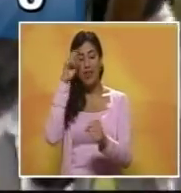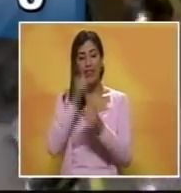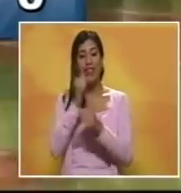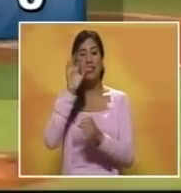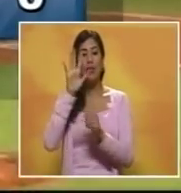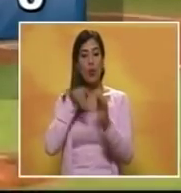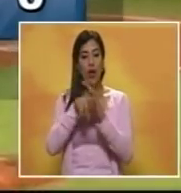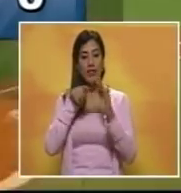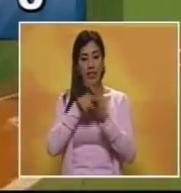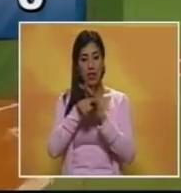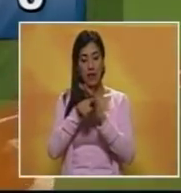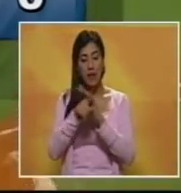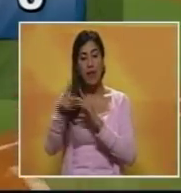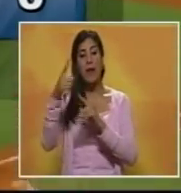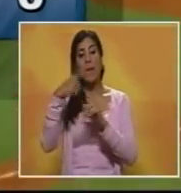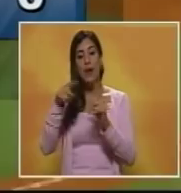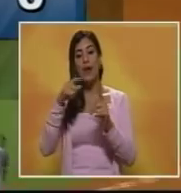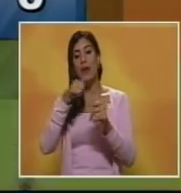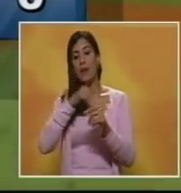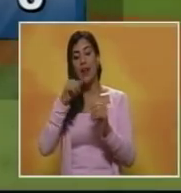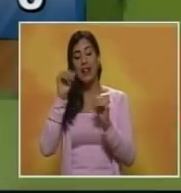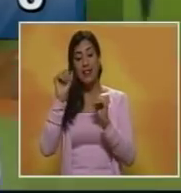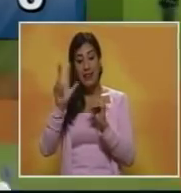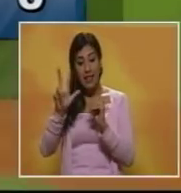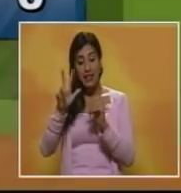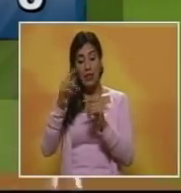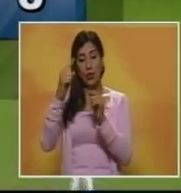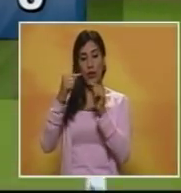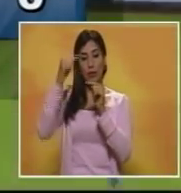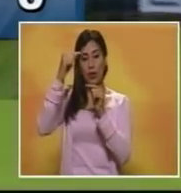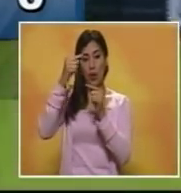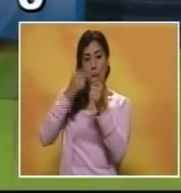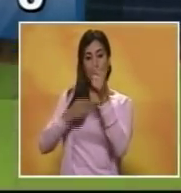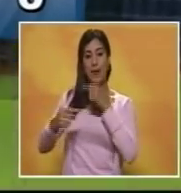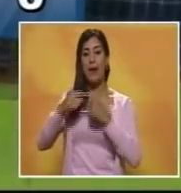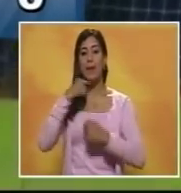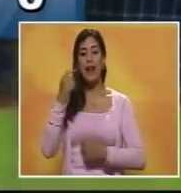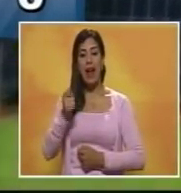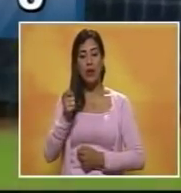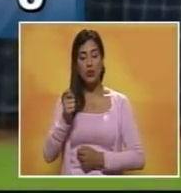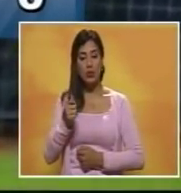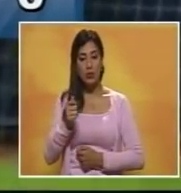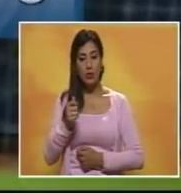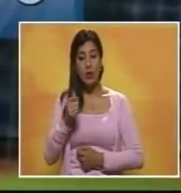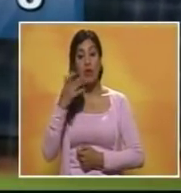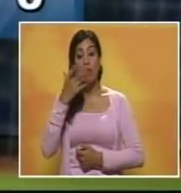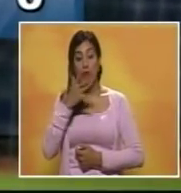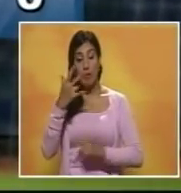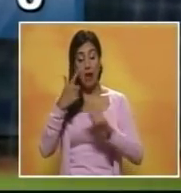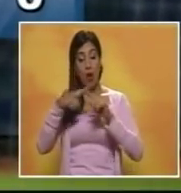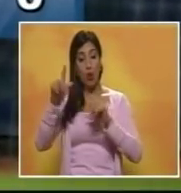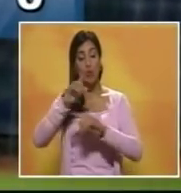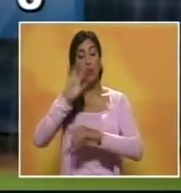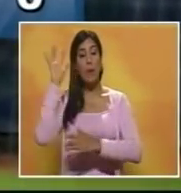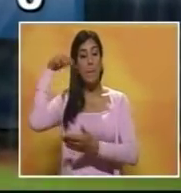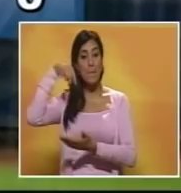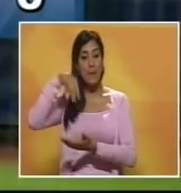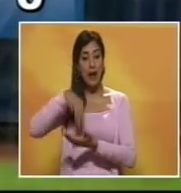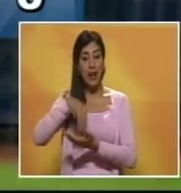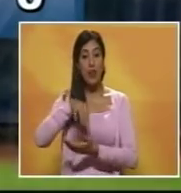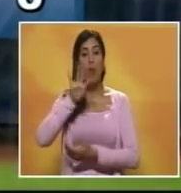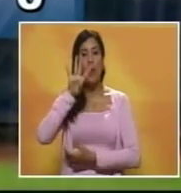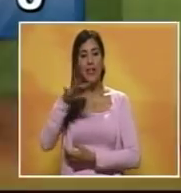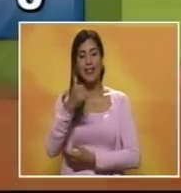5 episodios y un tercio, en los que toleró 3 imparables y una rayita. Al revés fue para Anthony Leroux. En tanto, en Maracay,